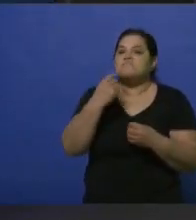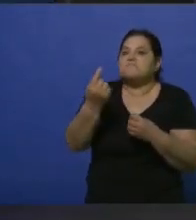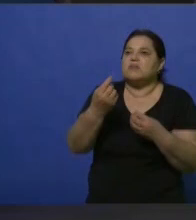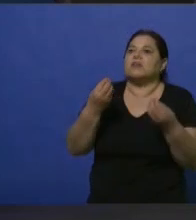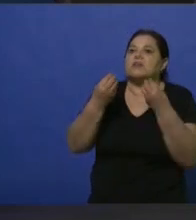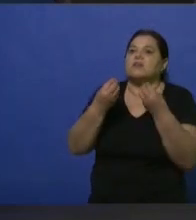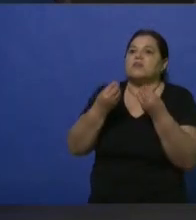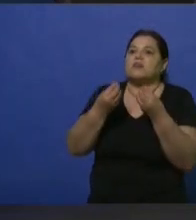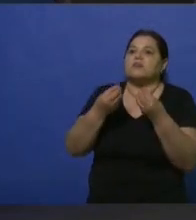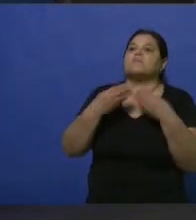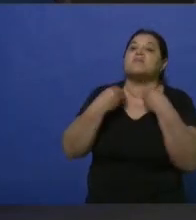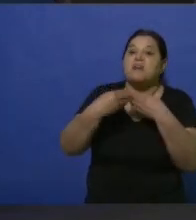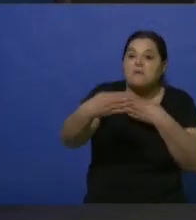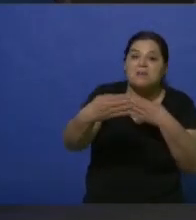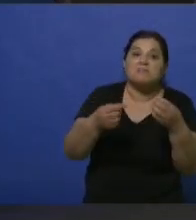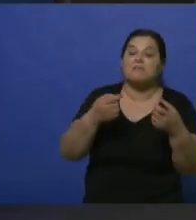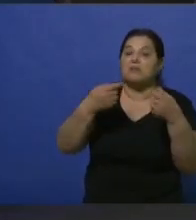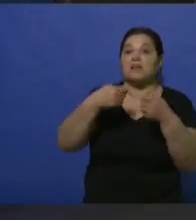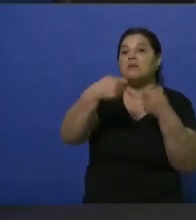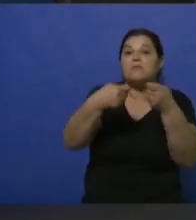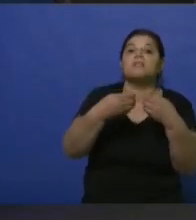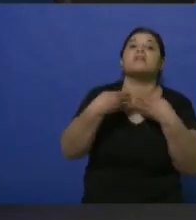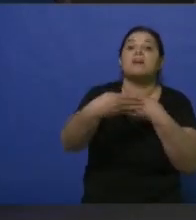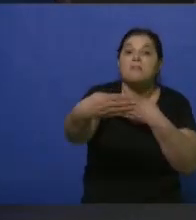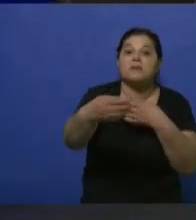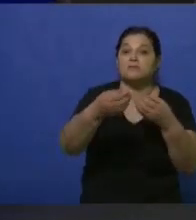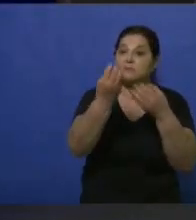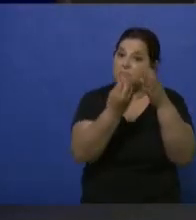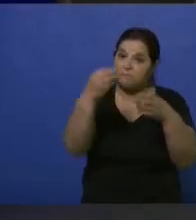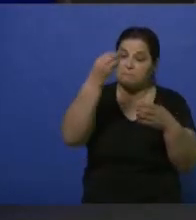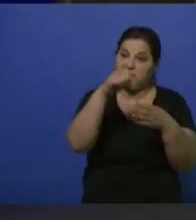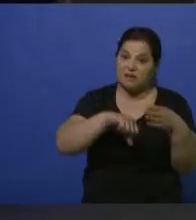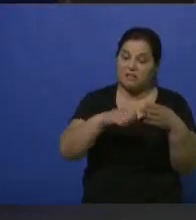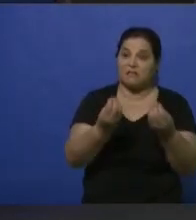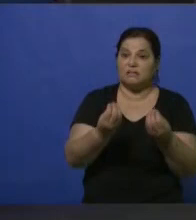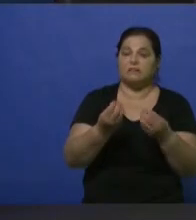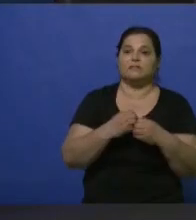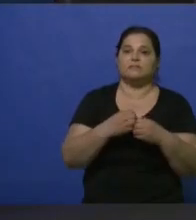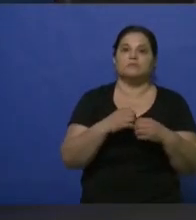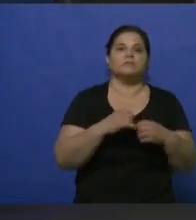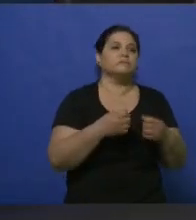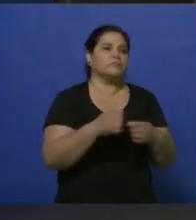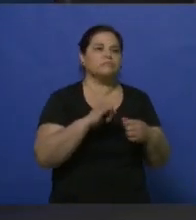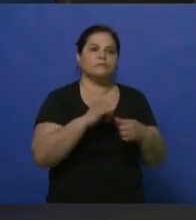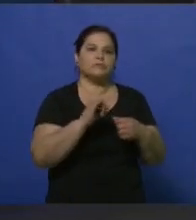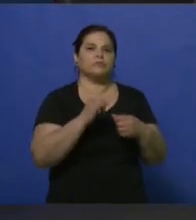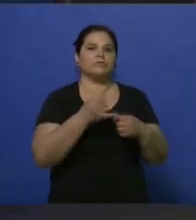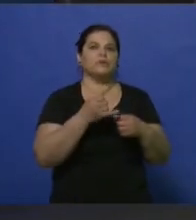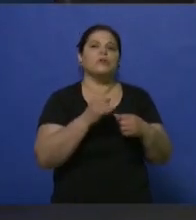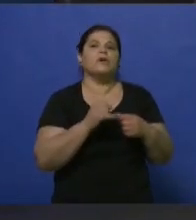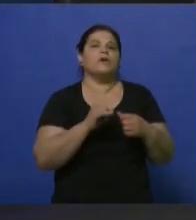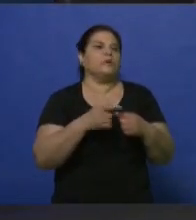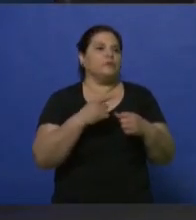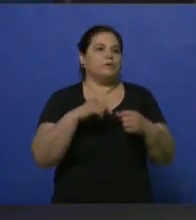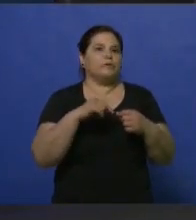camino y no tan así para el yerbatero. En gran medida en el camino. En gran medida en el camino. En general, los productores yerbateros no están tomando esa diferencia ni están mejorando